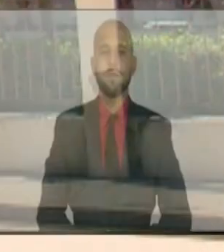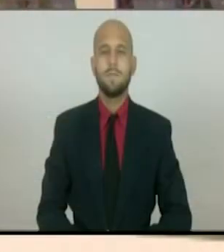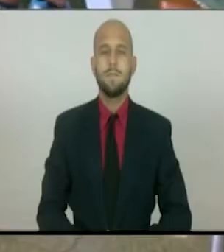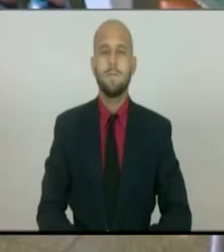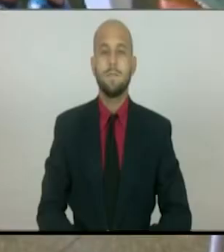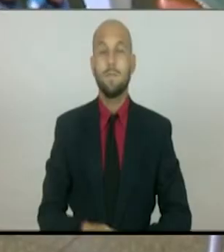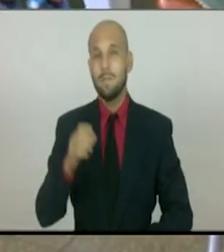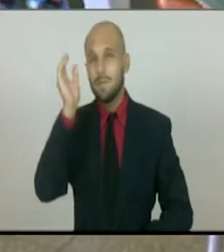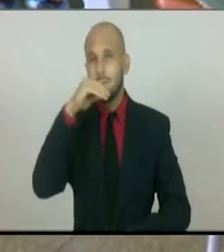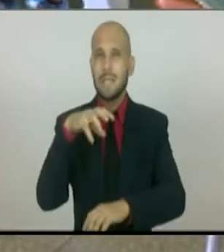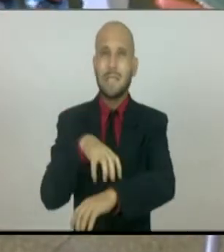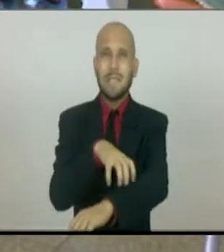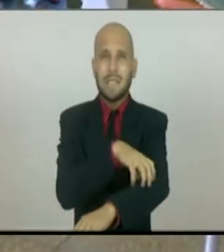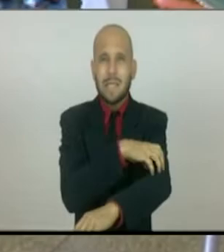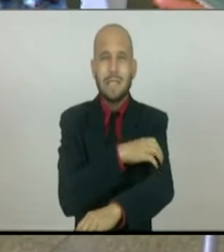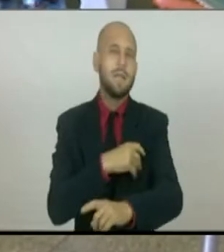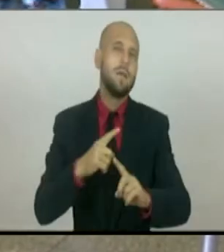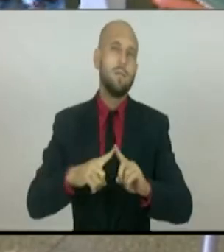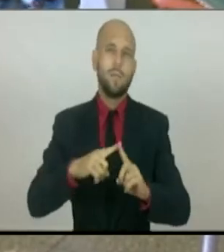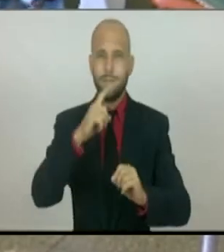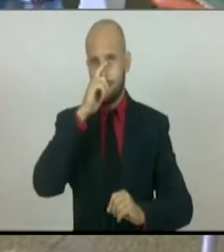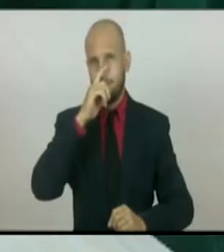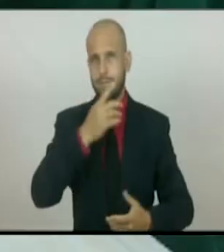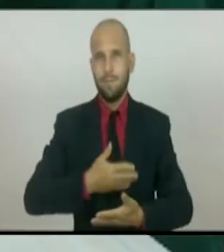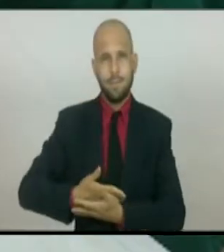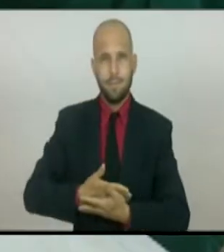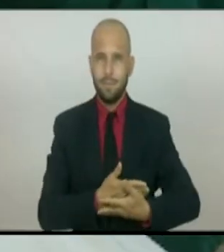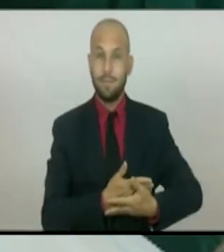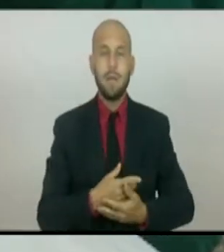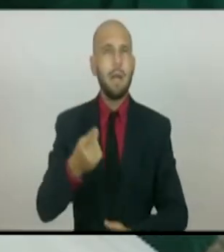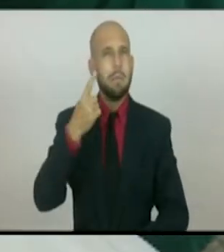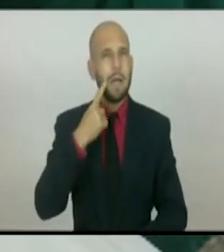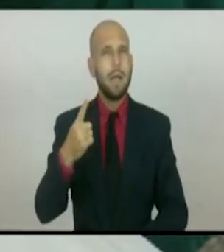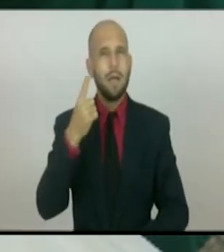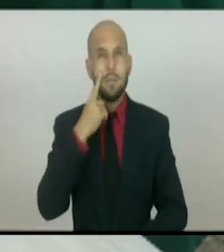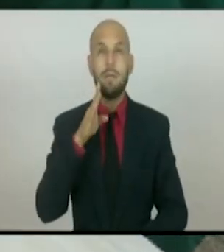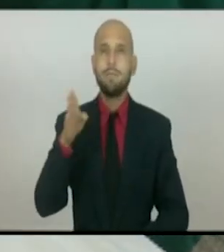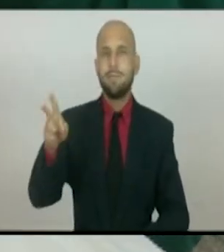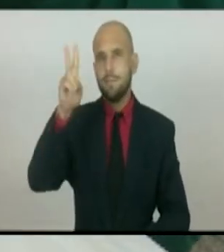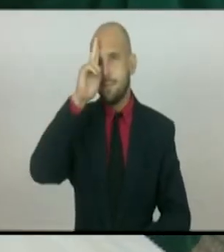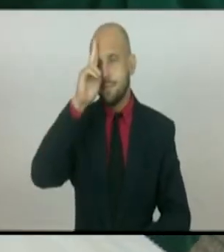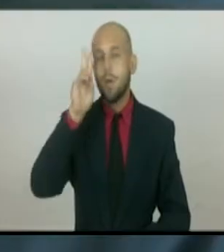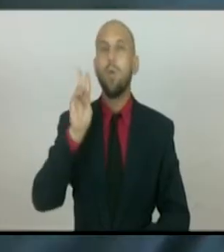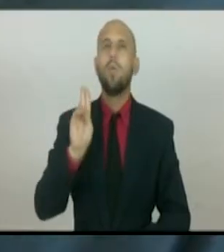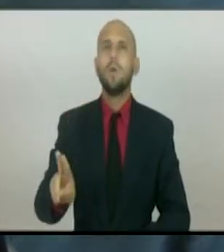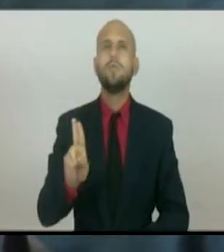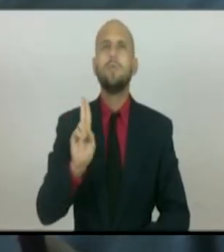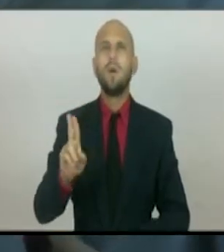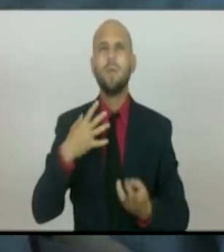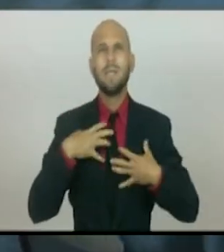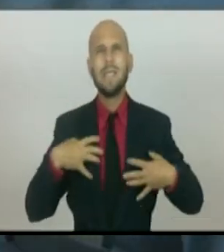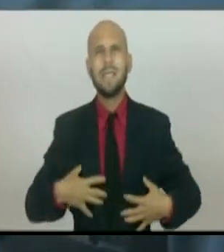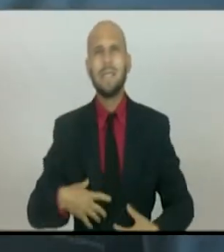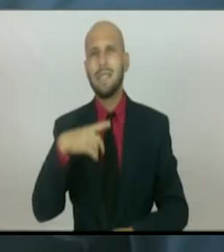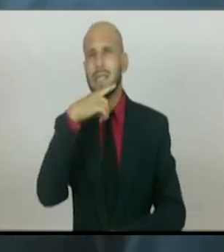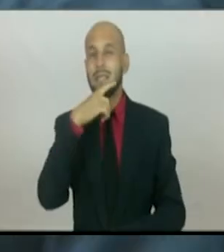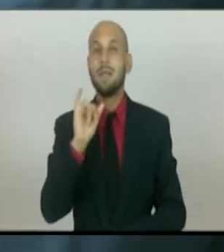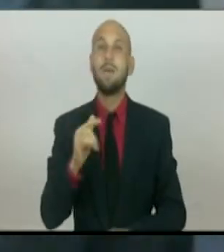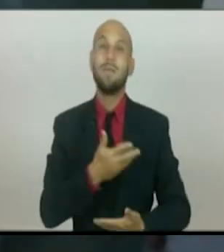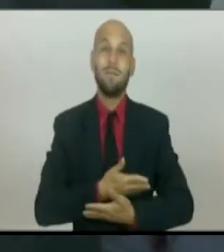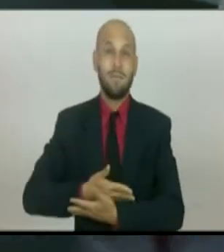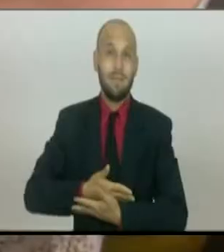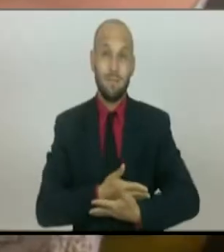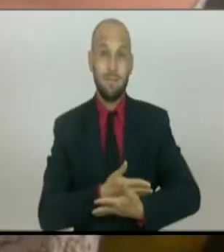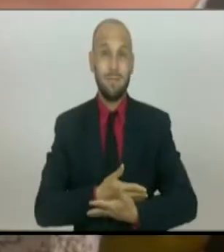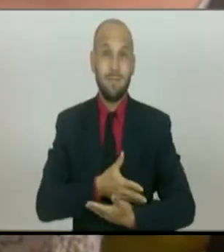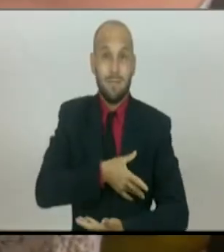Las intoxicaciones en edad pediátrica representan una causa frecuente de consulta en urgencias hospitalarias y con los lactantes el cuidado